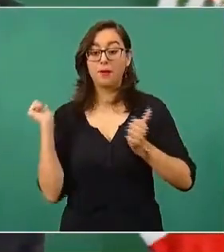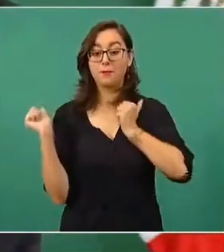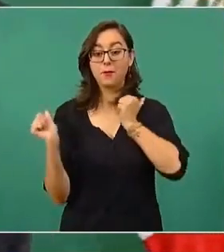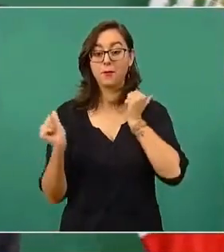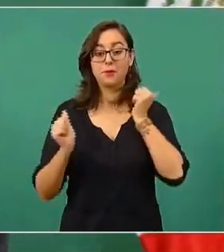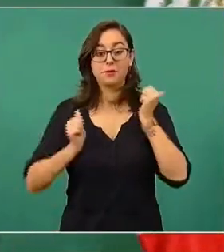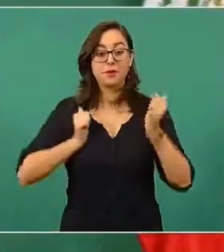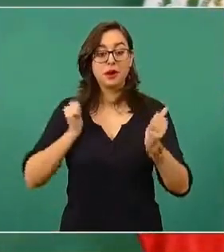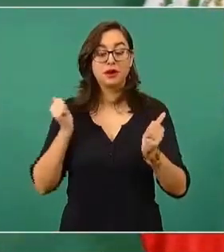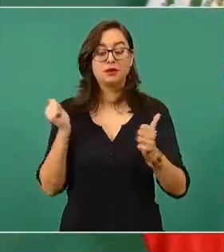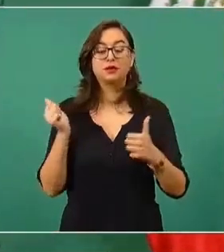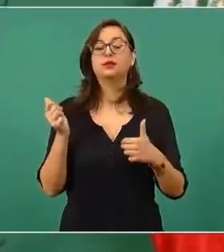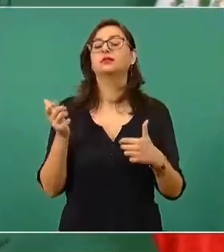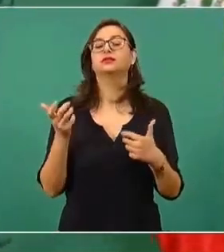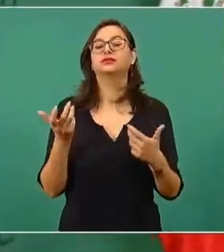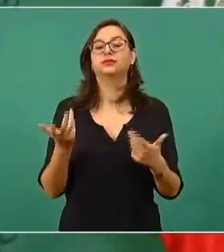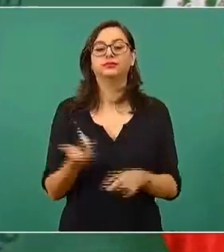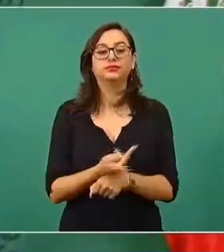el que